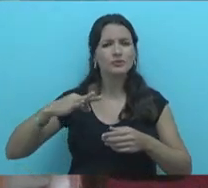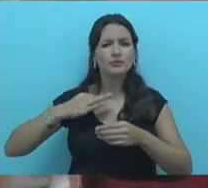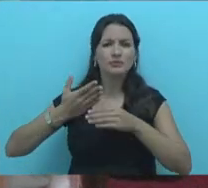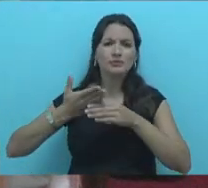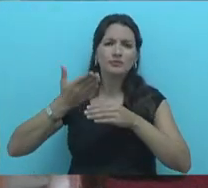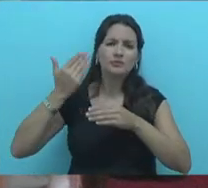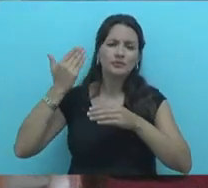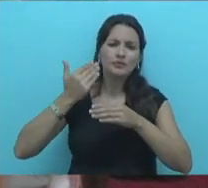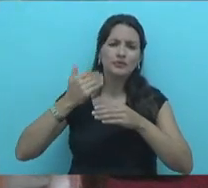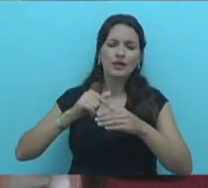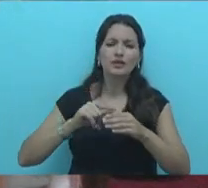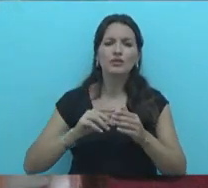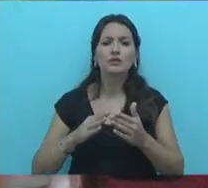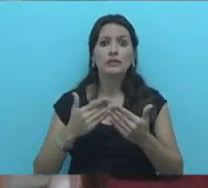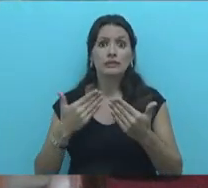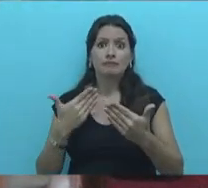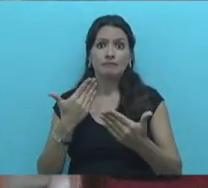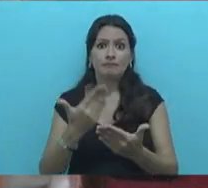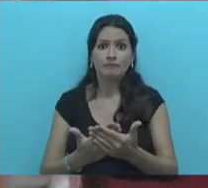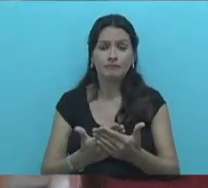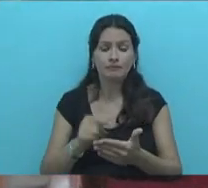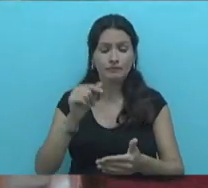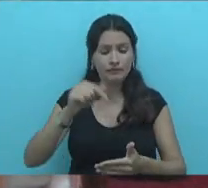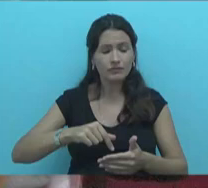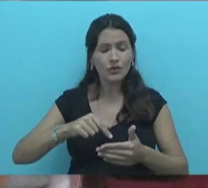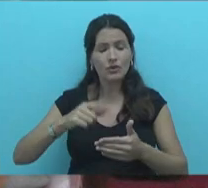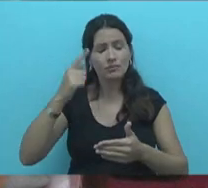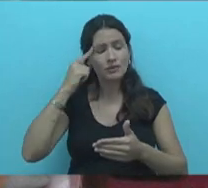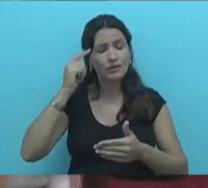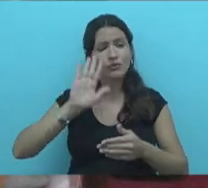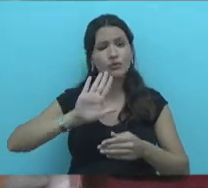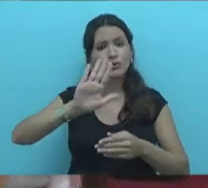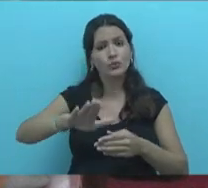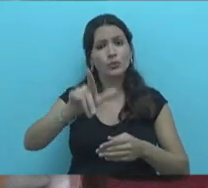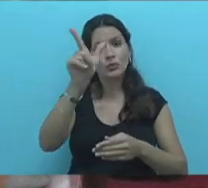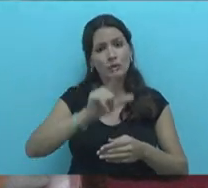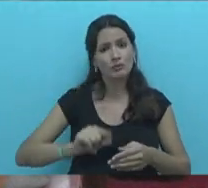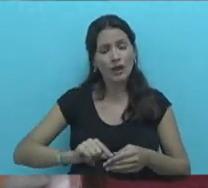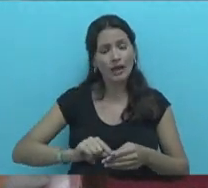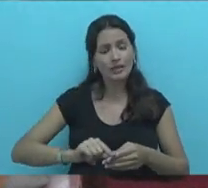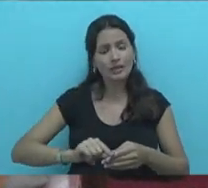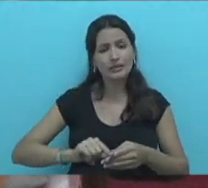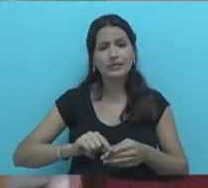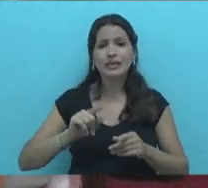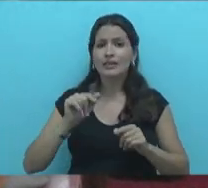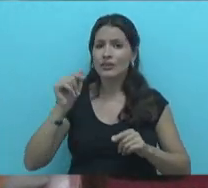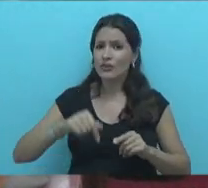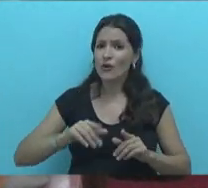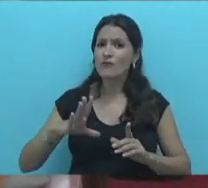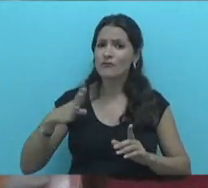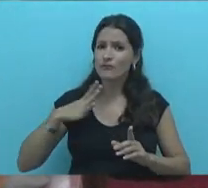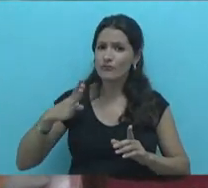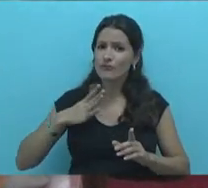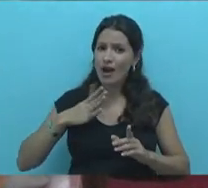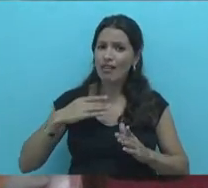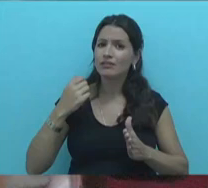retrocedido han repercutido en el futuro del país y todavía muchas de las cosas por las cuales luchamos para